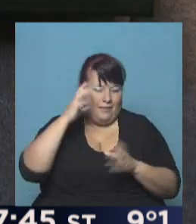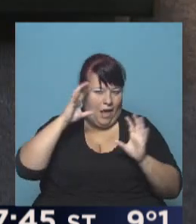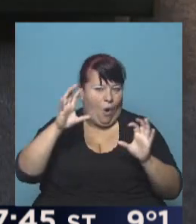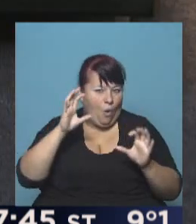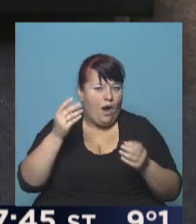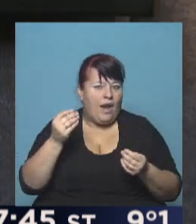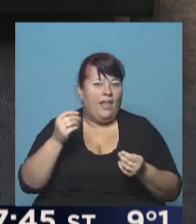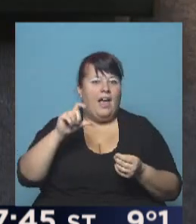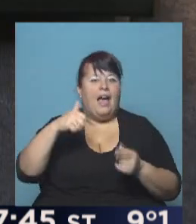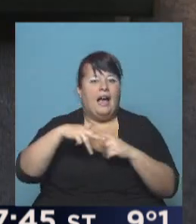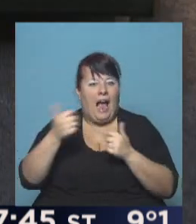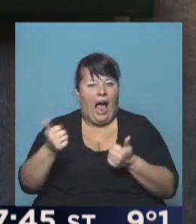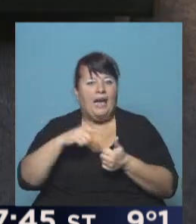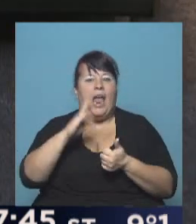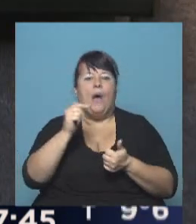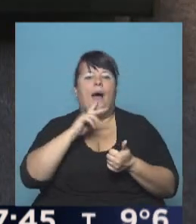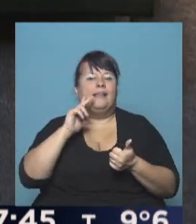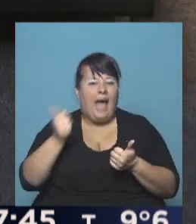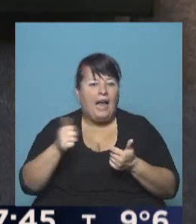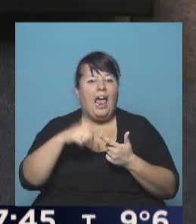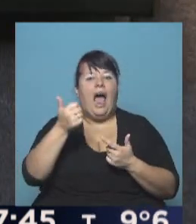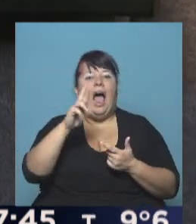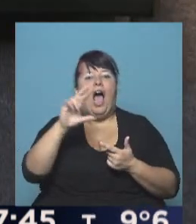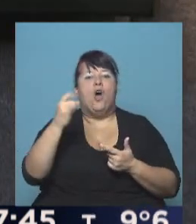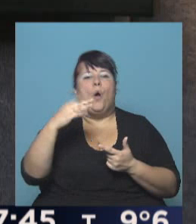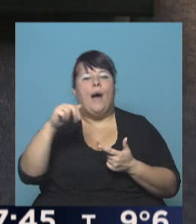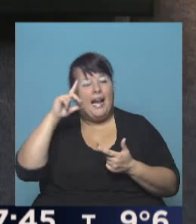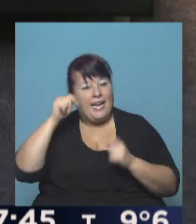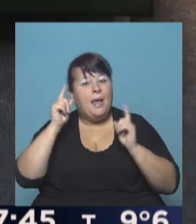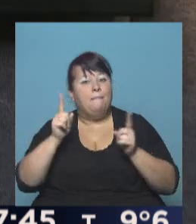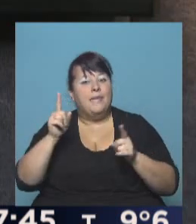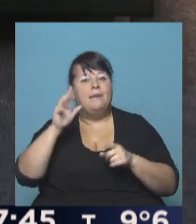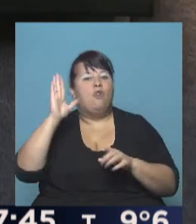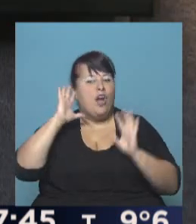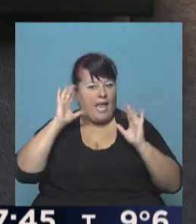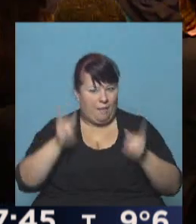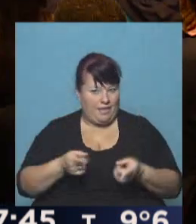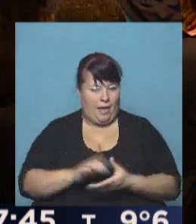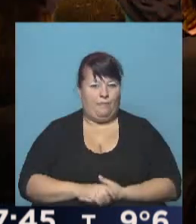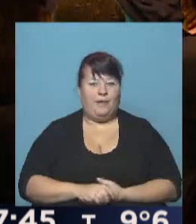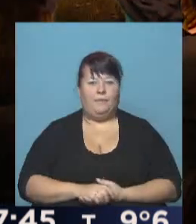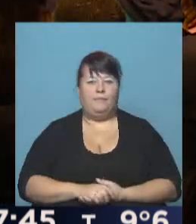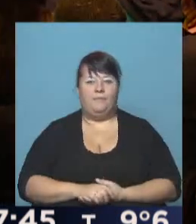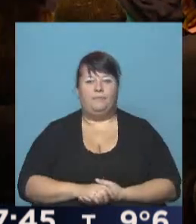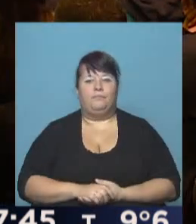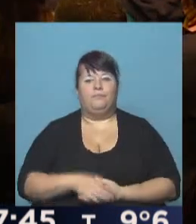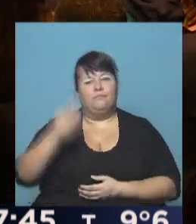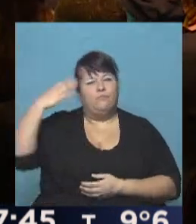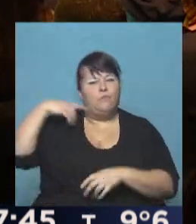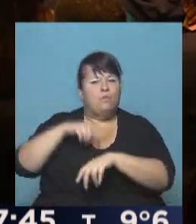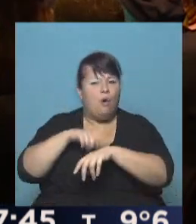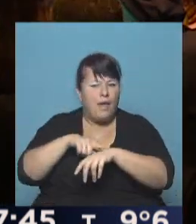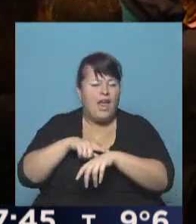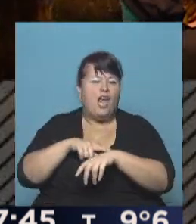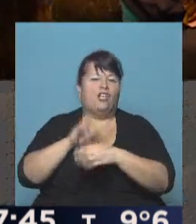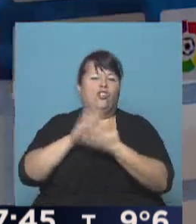recuerda, Caña, Bataglia, Arruabarrena y el mismísimo Juan Román Riquelme. En su momento, con